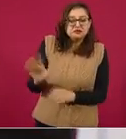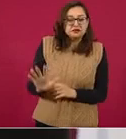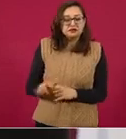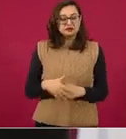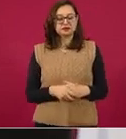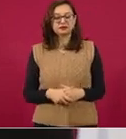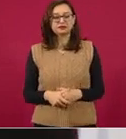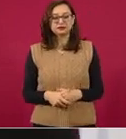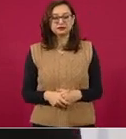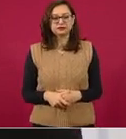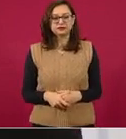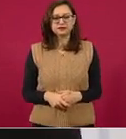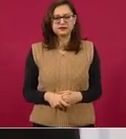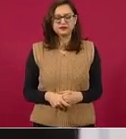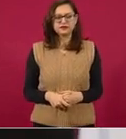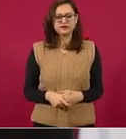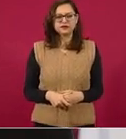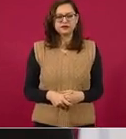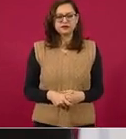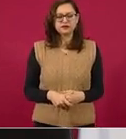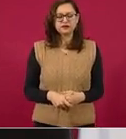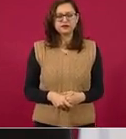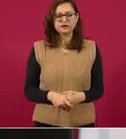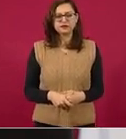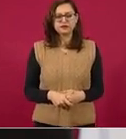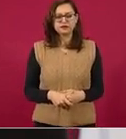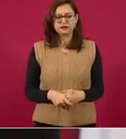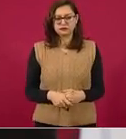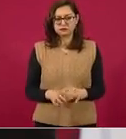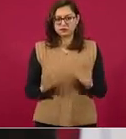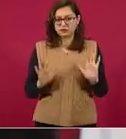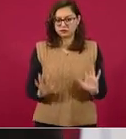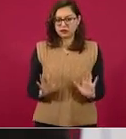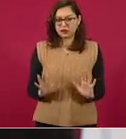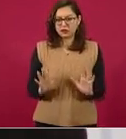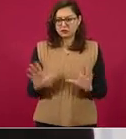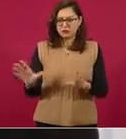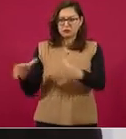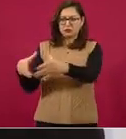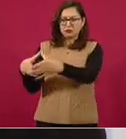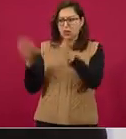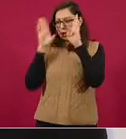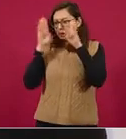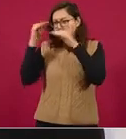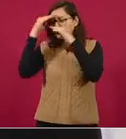También no estoy menospreciando al conservadurismo.